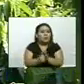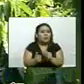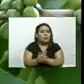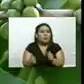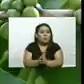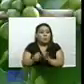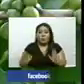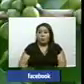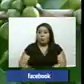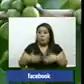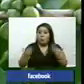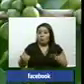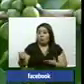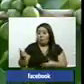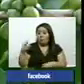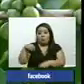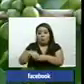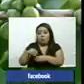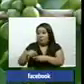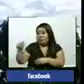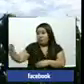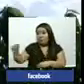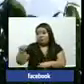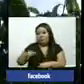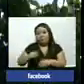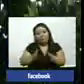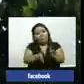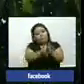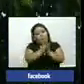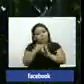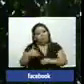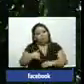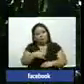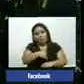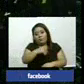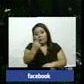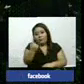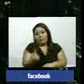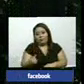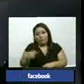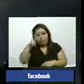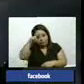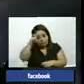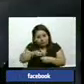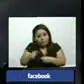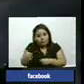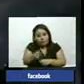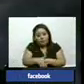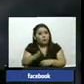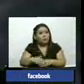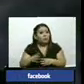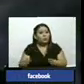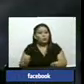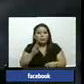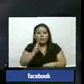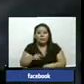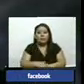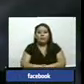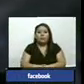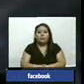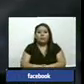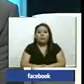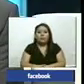falta de refinanciamiento en los bancos. Hacen un llamado al ministro de Agricultura para que les dé una pronta solución. Para Noticiero Hechos, Eric